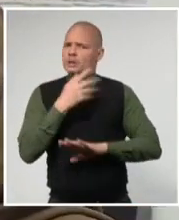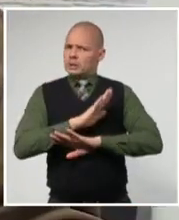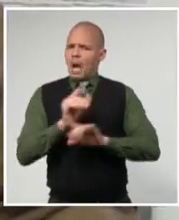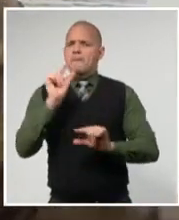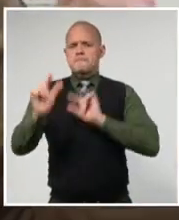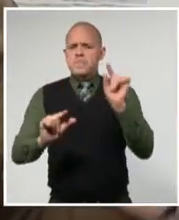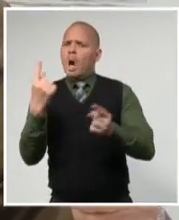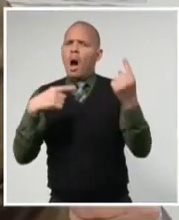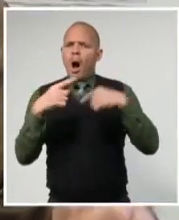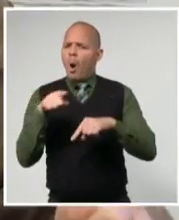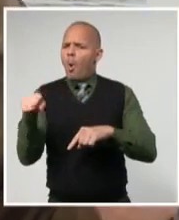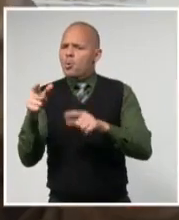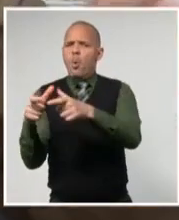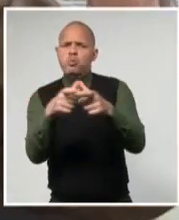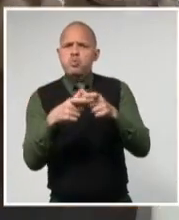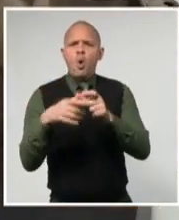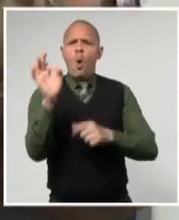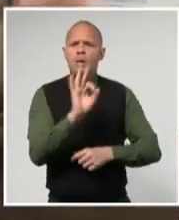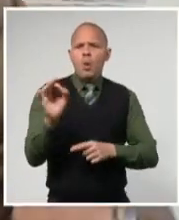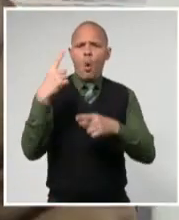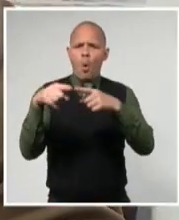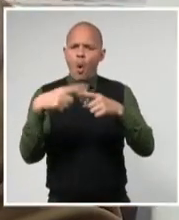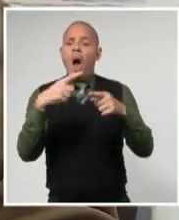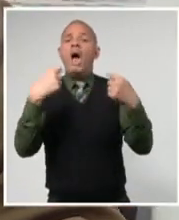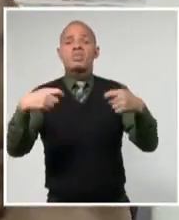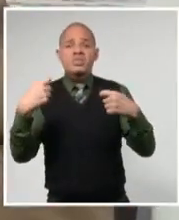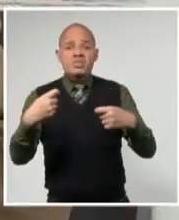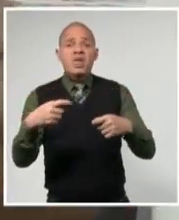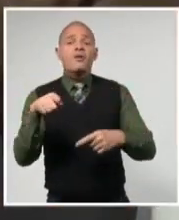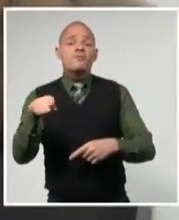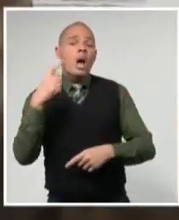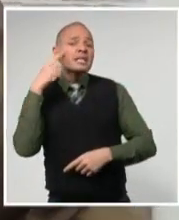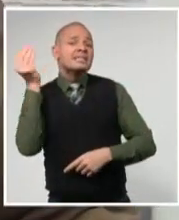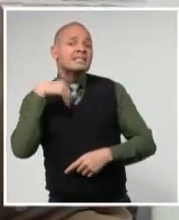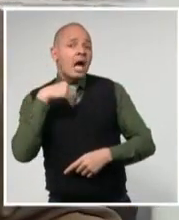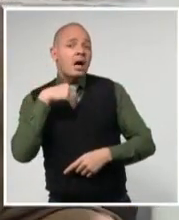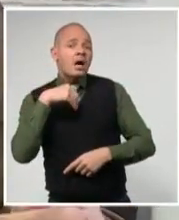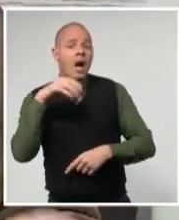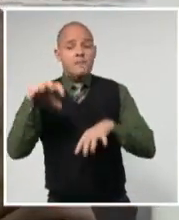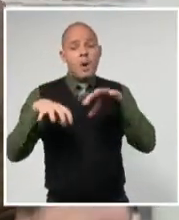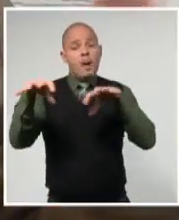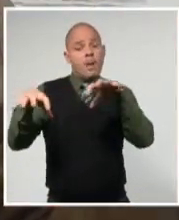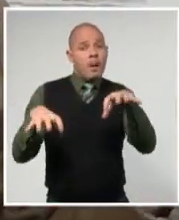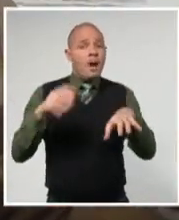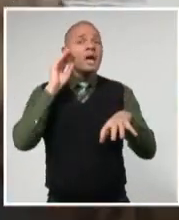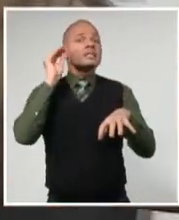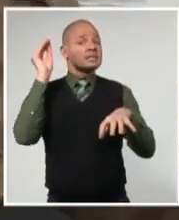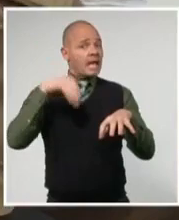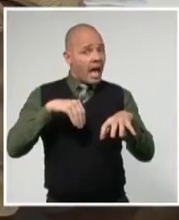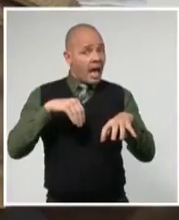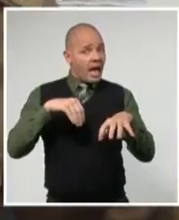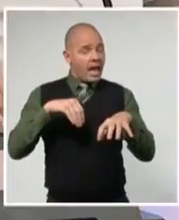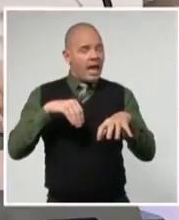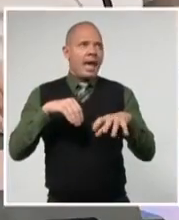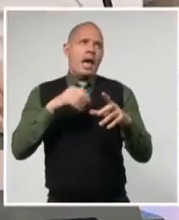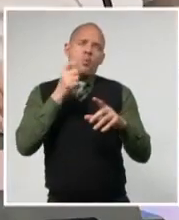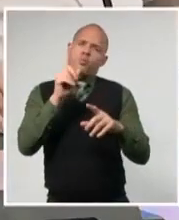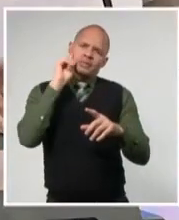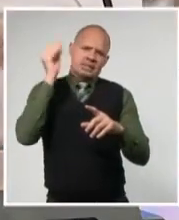las organizaciones de masa, en todos los territorios, en la circunscripción están todas las organizaciones de masa, y no en todas las viviendas, pero sí siempre